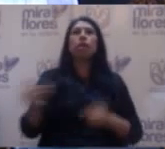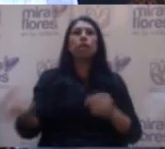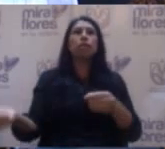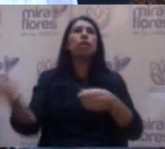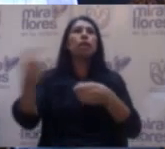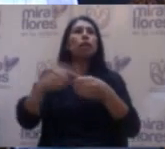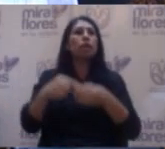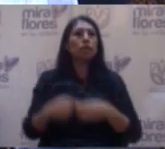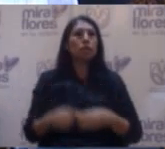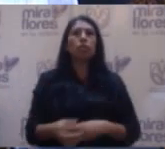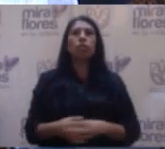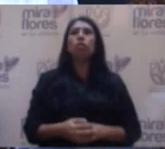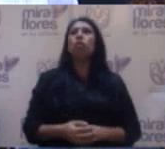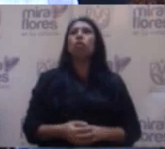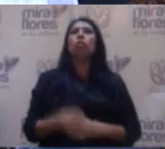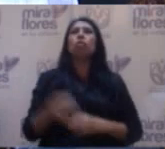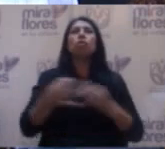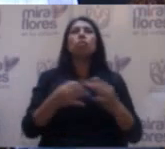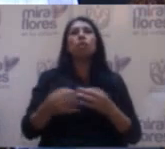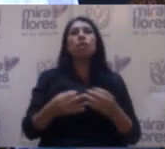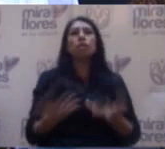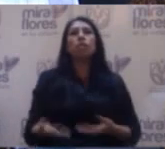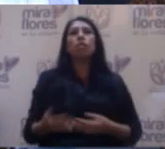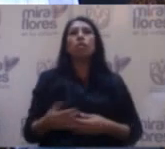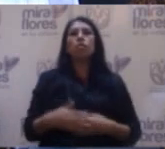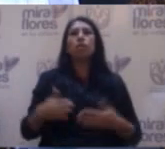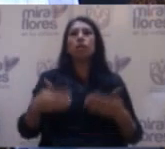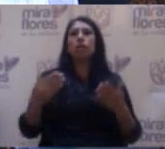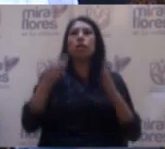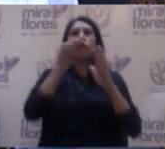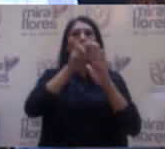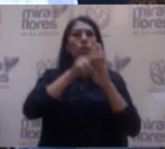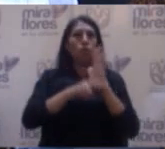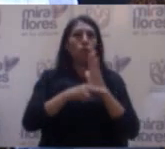entonces una explicación para que sea la norma más clara.